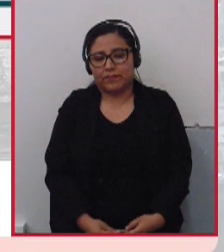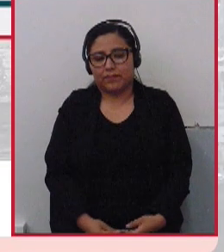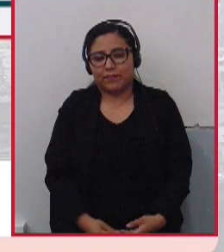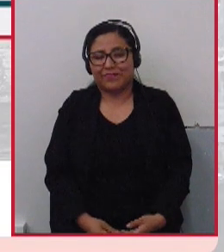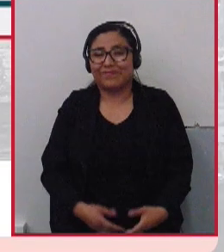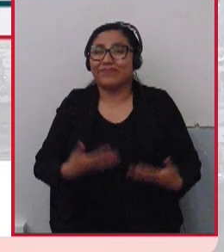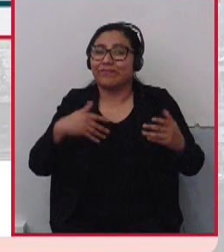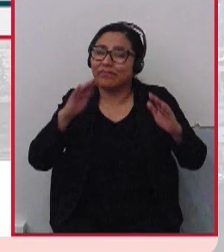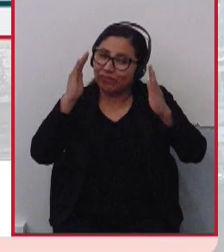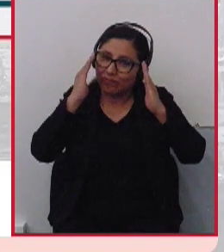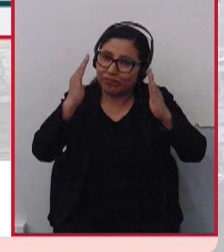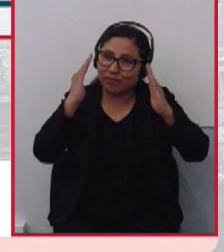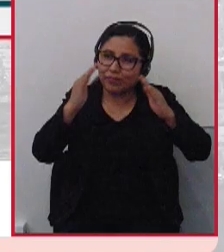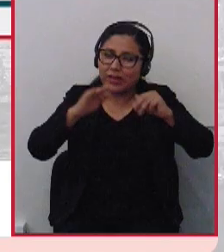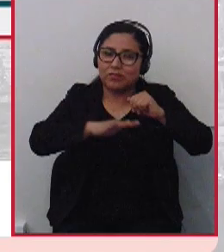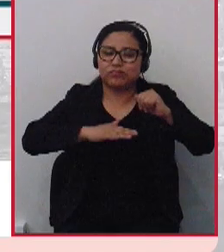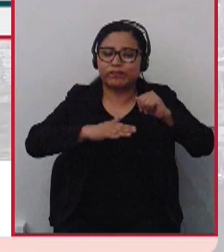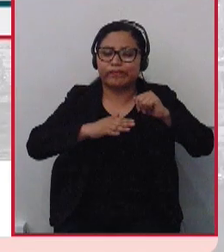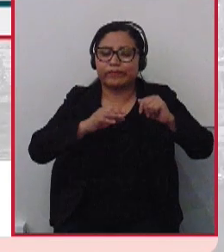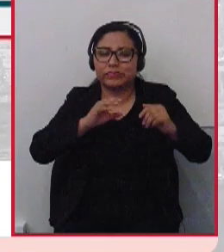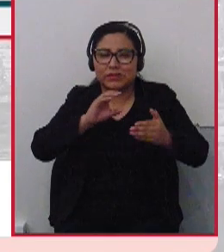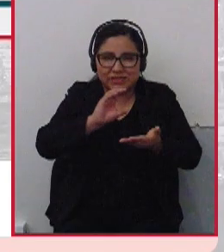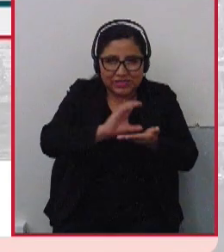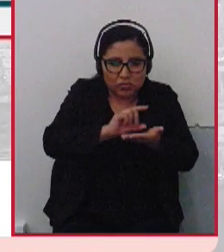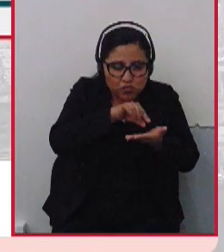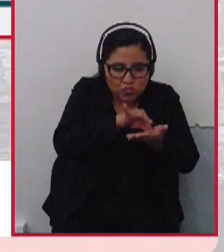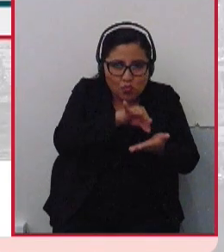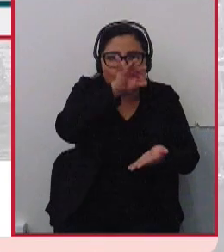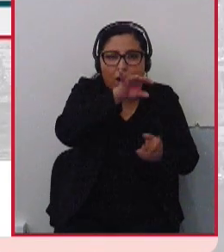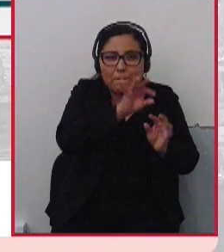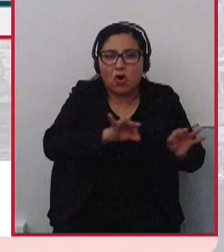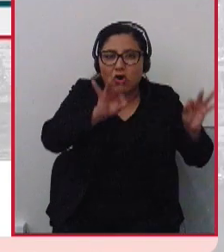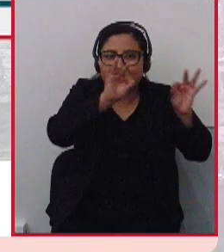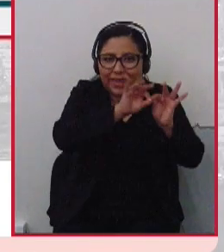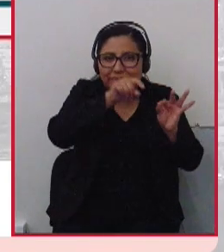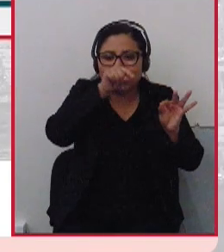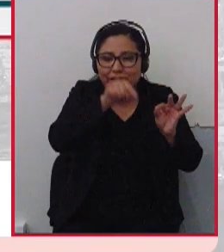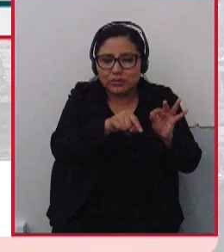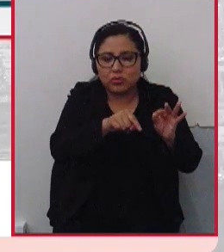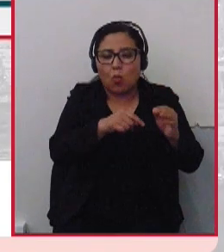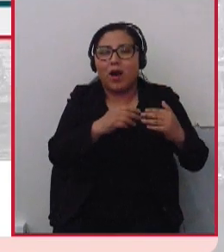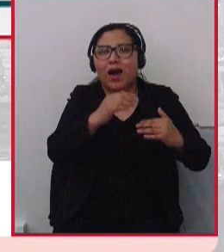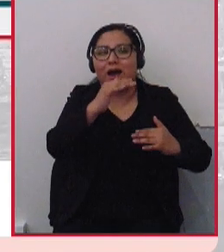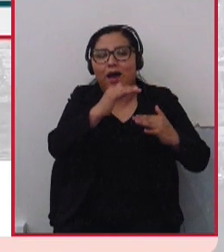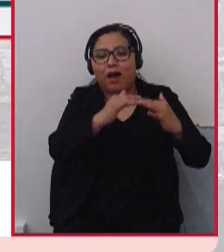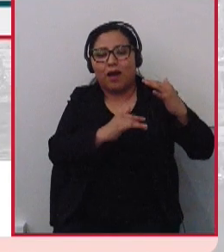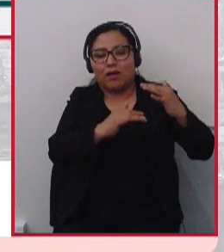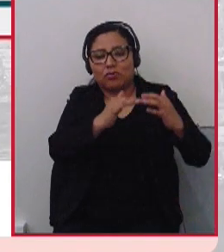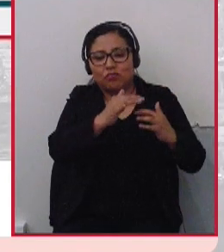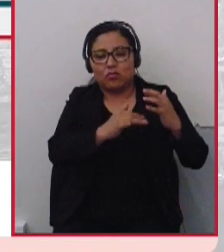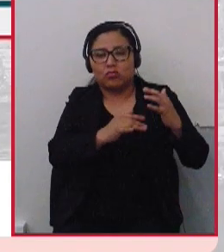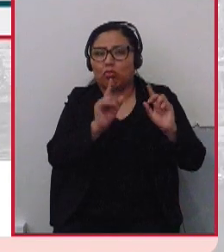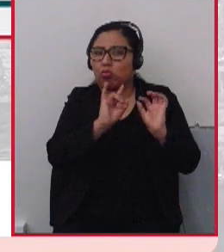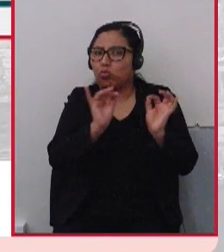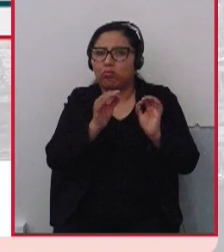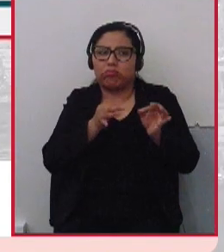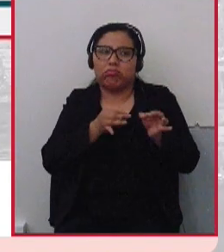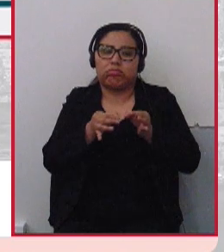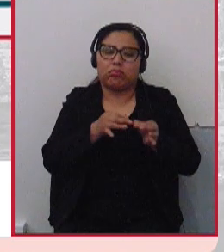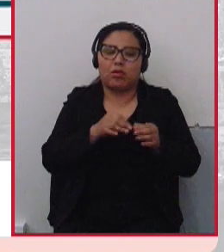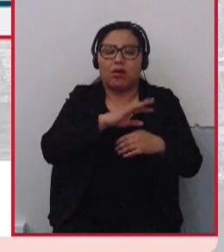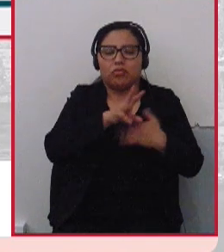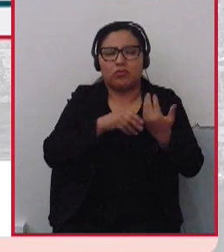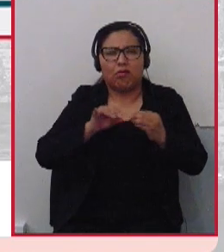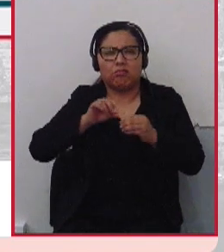Me voy a enfocar básicamente en el corazón, que es la celda, la que conocemos, nuestra HydroFlow. No voy a hablar el tema de los